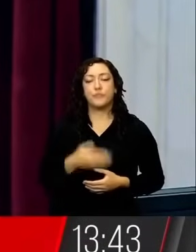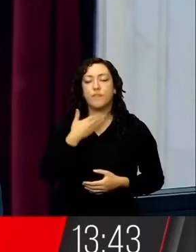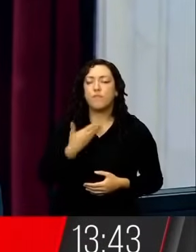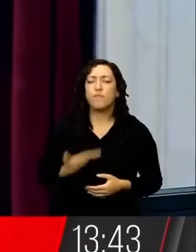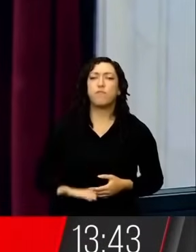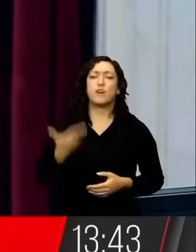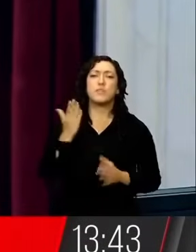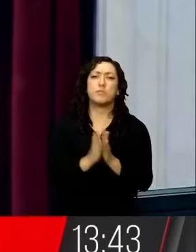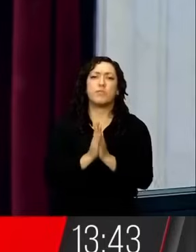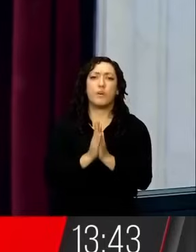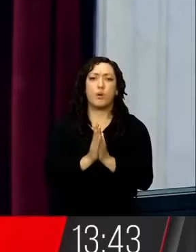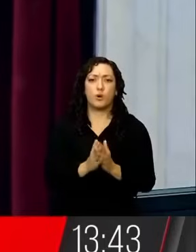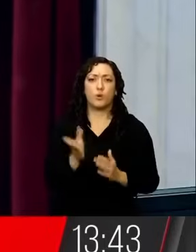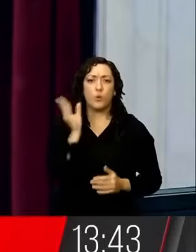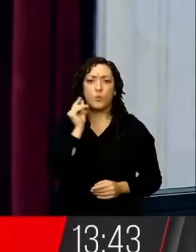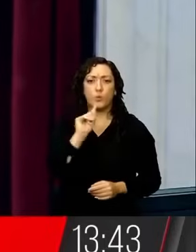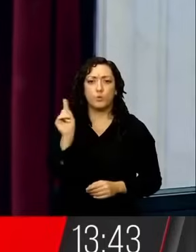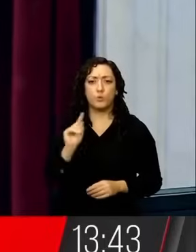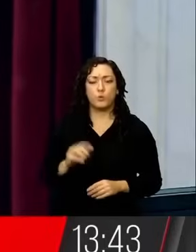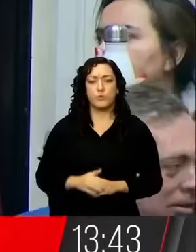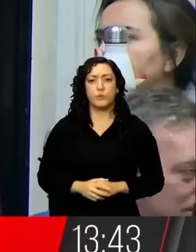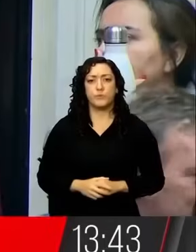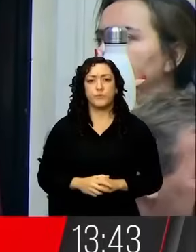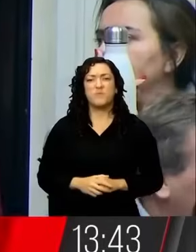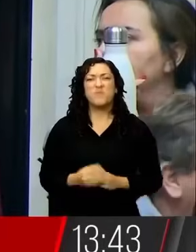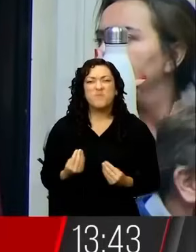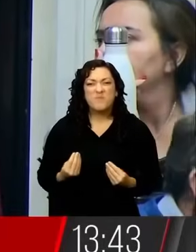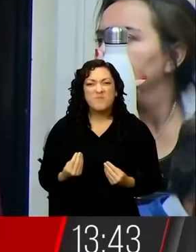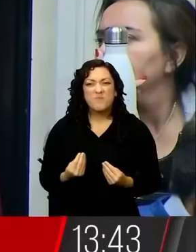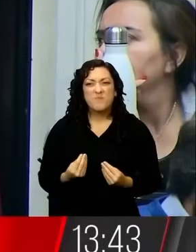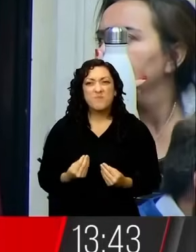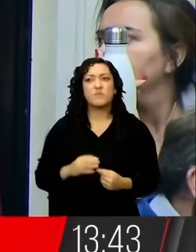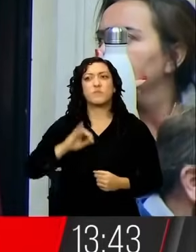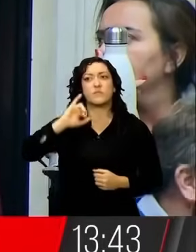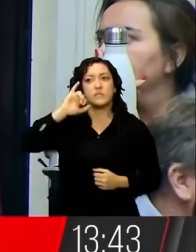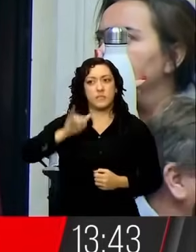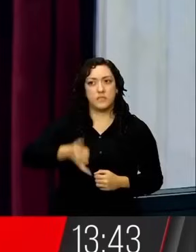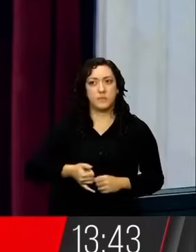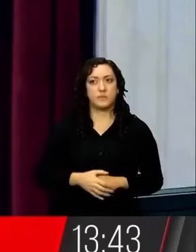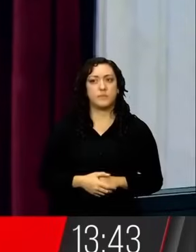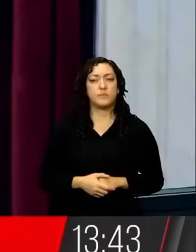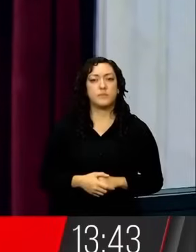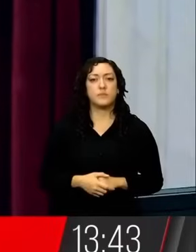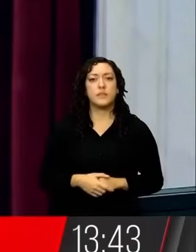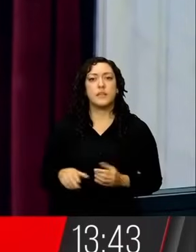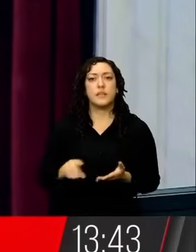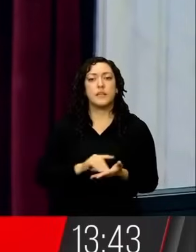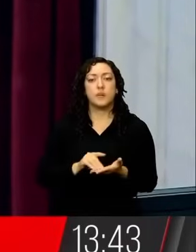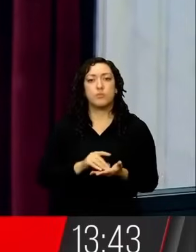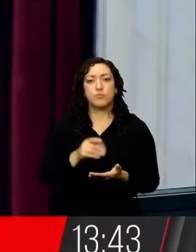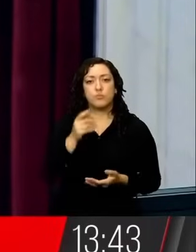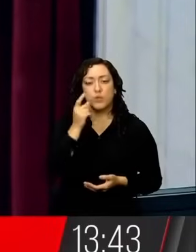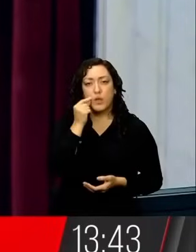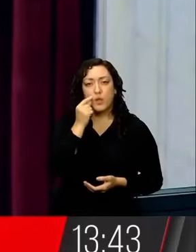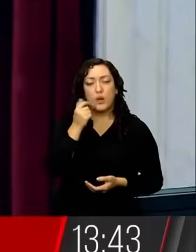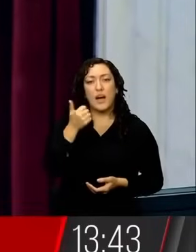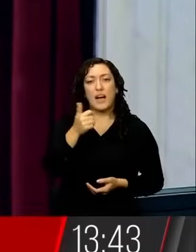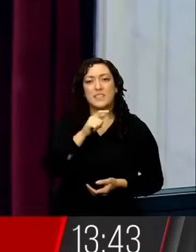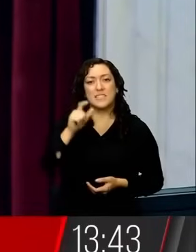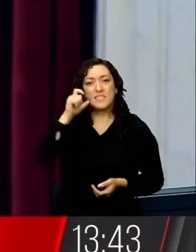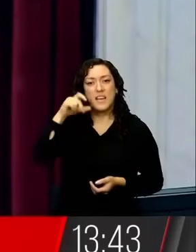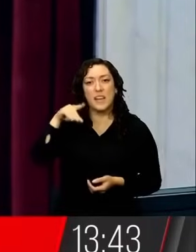Fuerte, les pido que no escucho. ¿Qué? Afirmativo. Diputado Gualberto Allende.